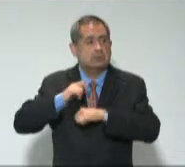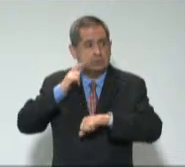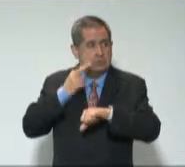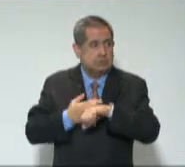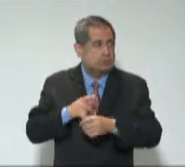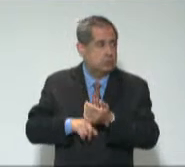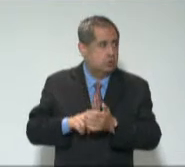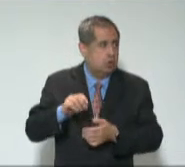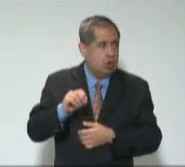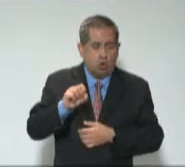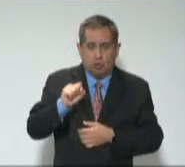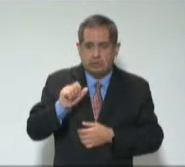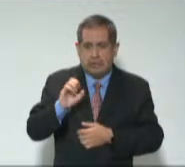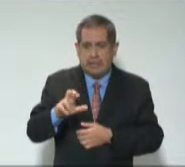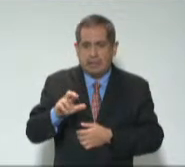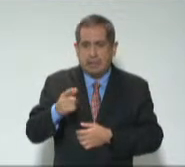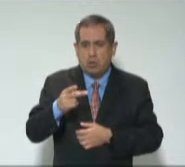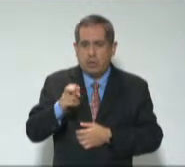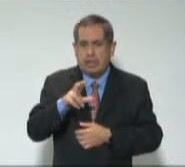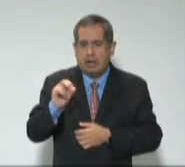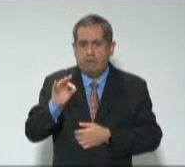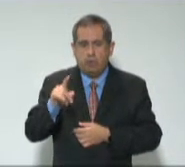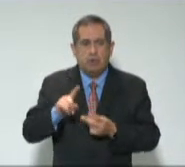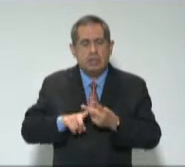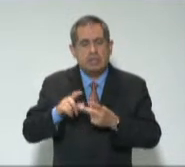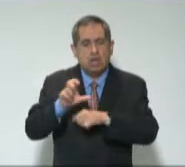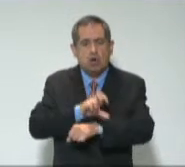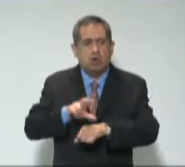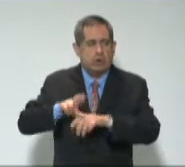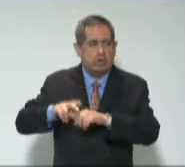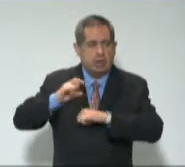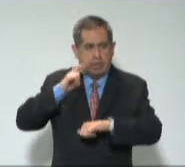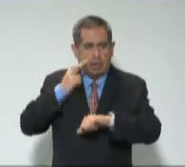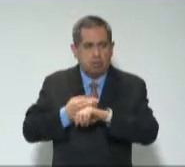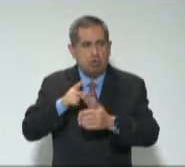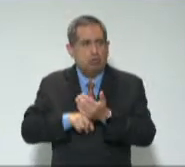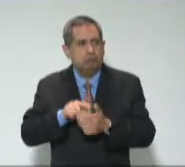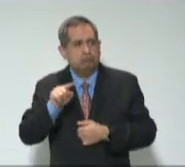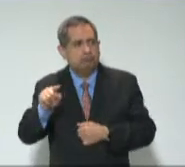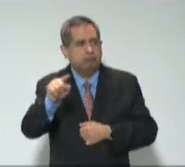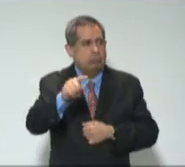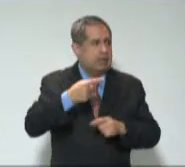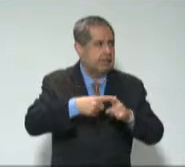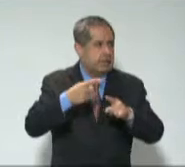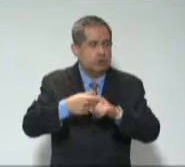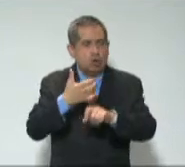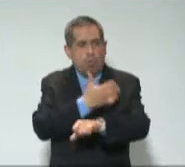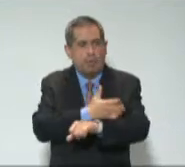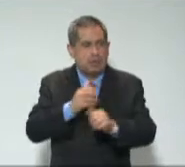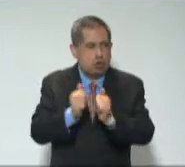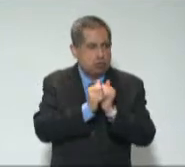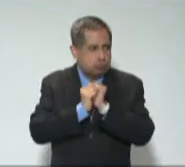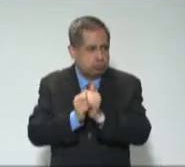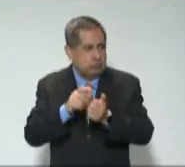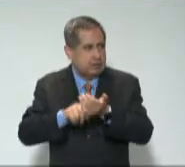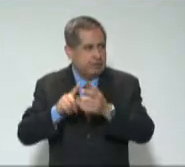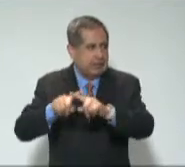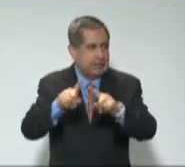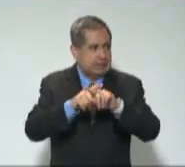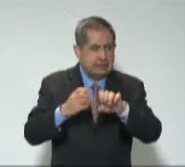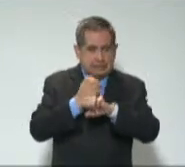Óscar guerra Ford y desde luego de la coordinadora de los órganos garantes y diversos compañeros comisionados de todos los